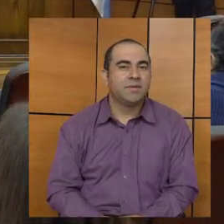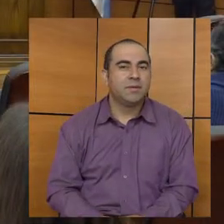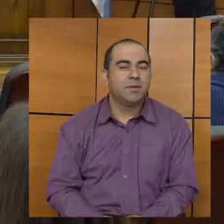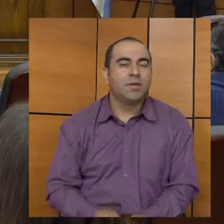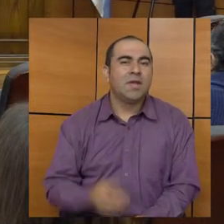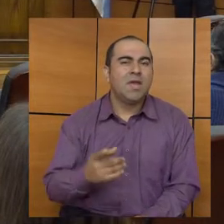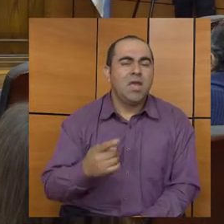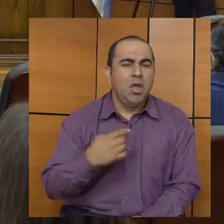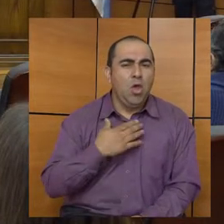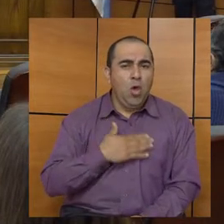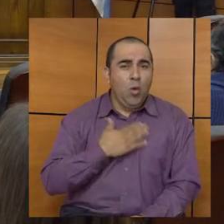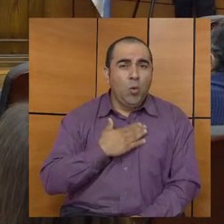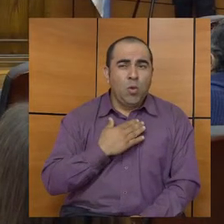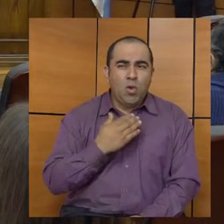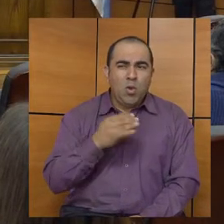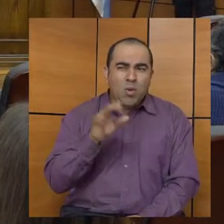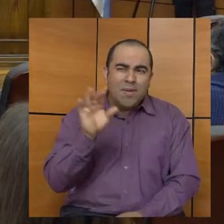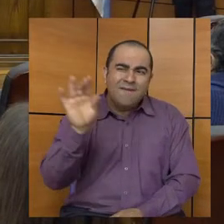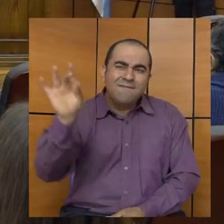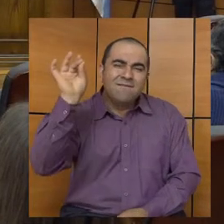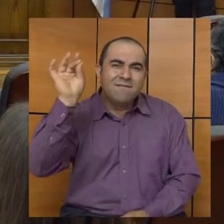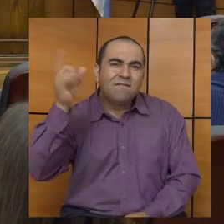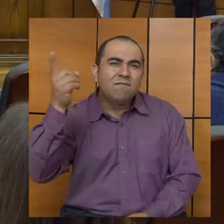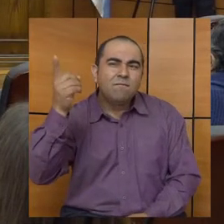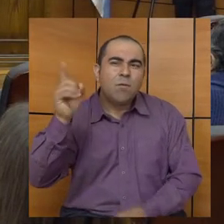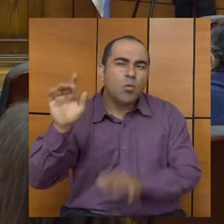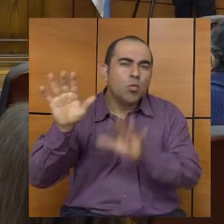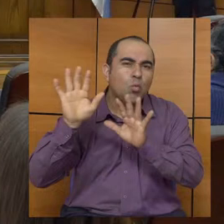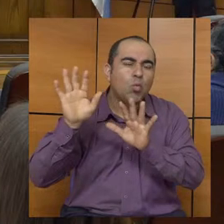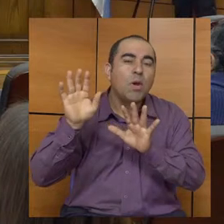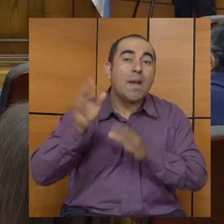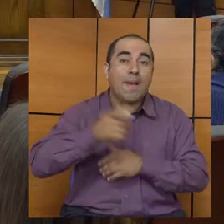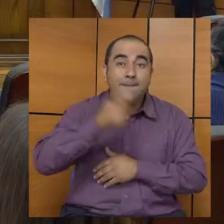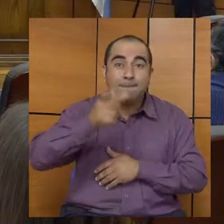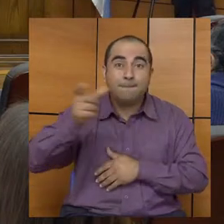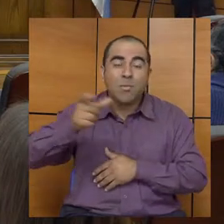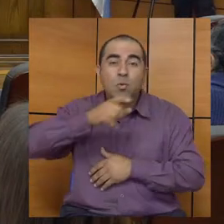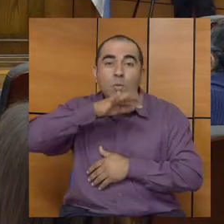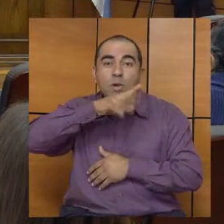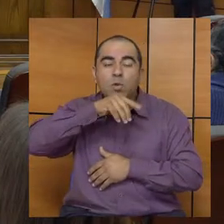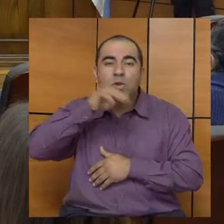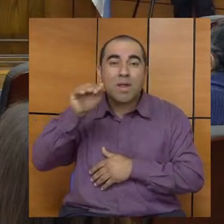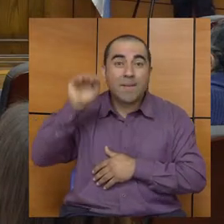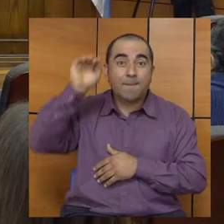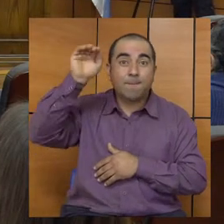Nos llamó mucho la atención cómo en este contexto de las personas mayores